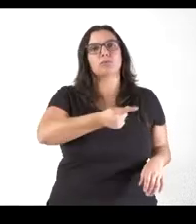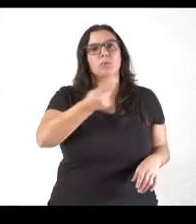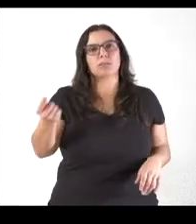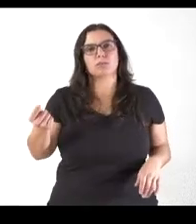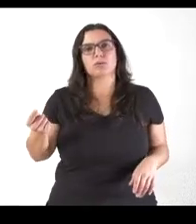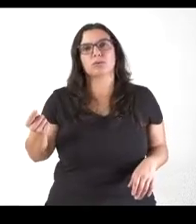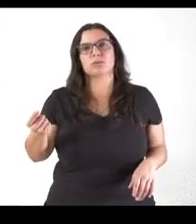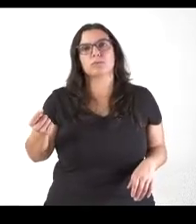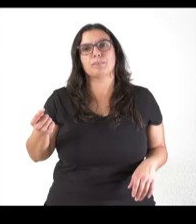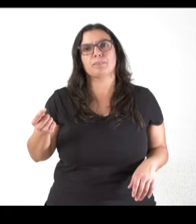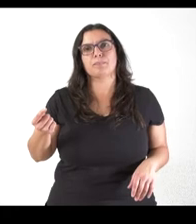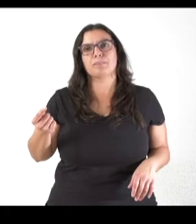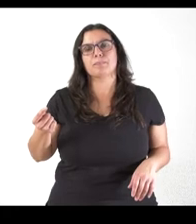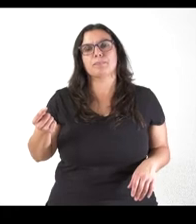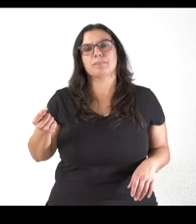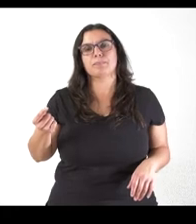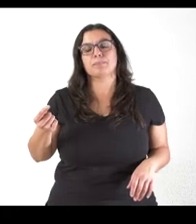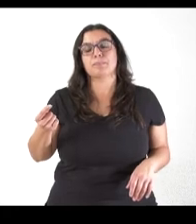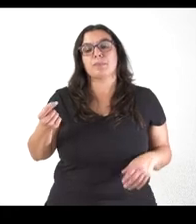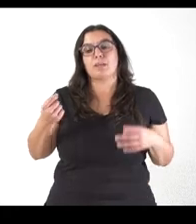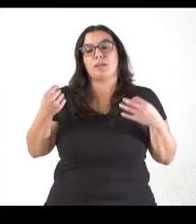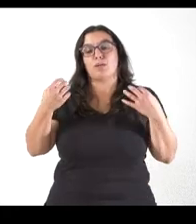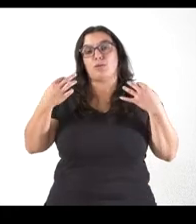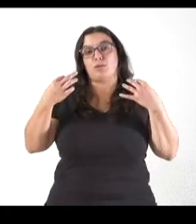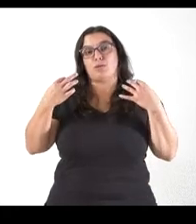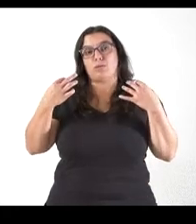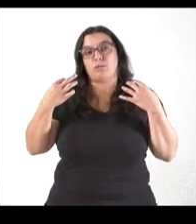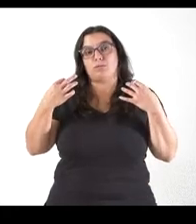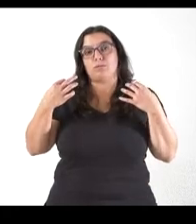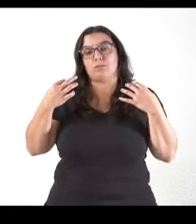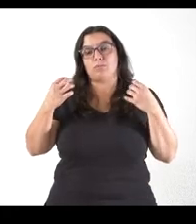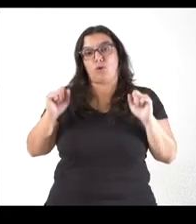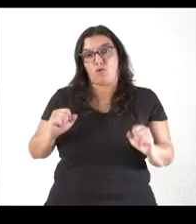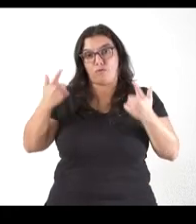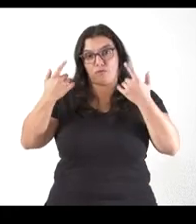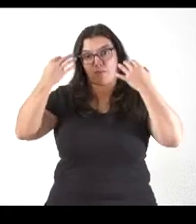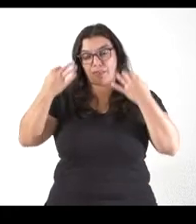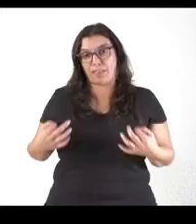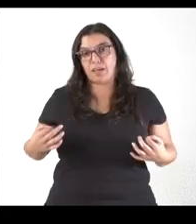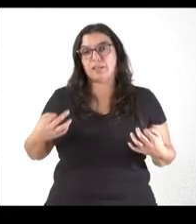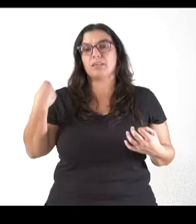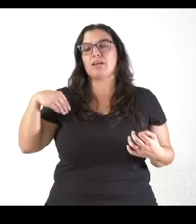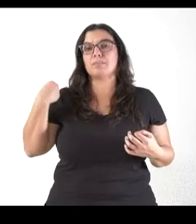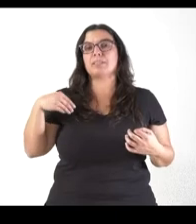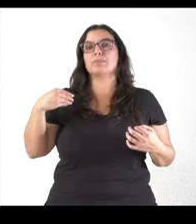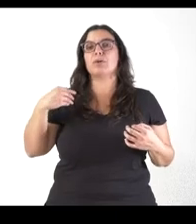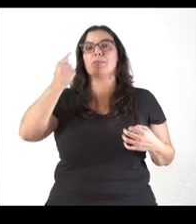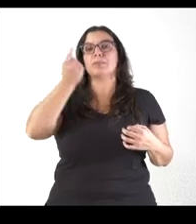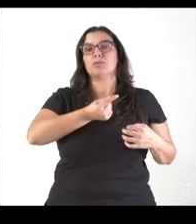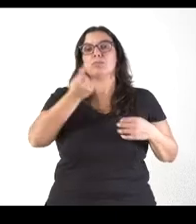la portada formalmente la portada de los que se presentaron para este año